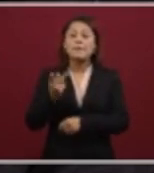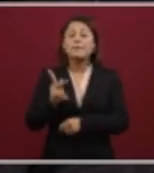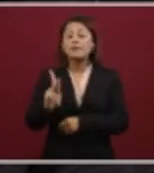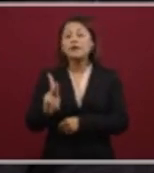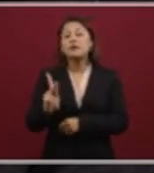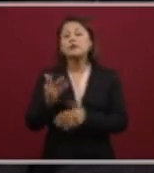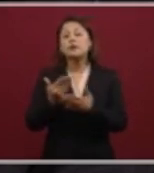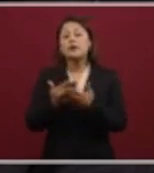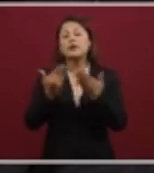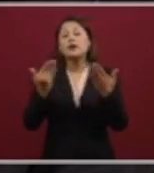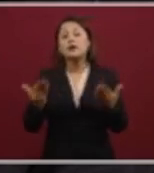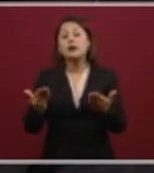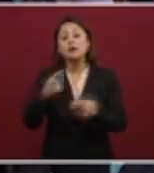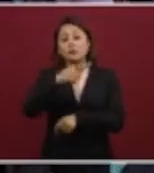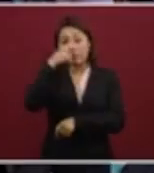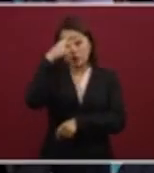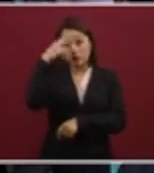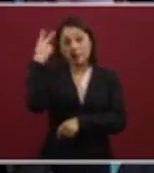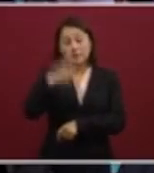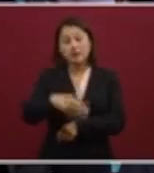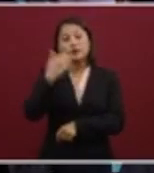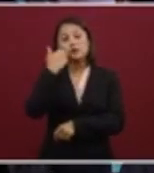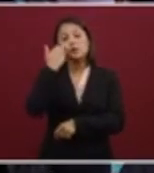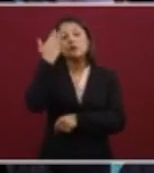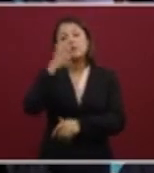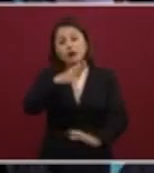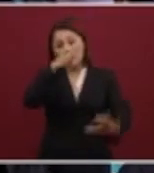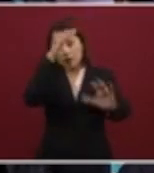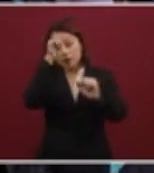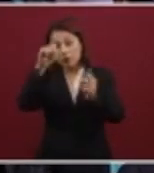esta apuesta hacia el Tratado de Libre Comercio